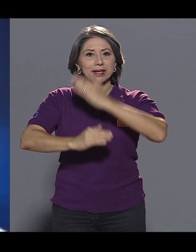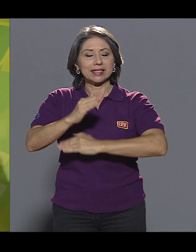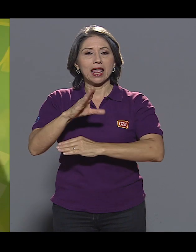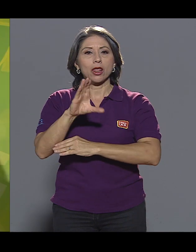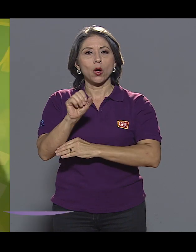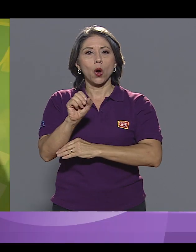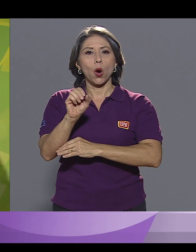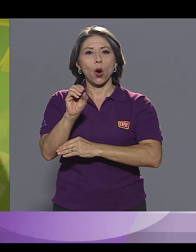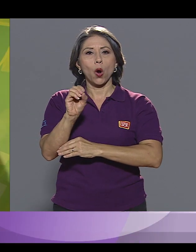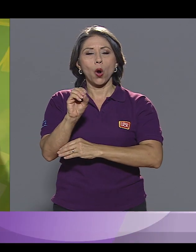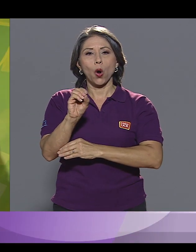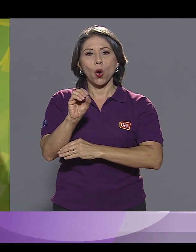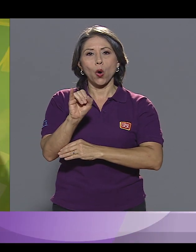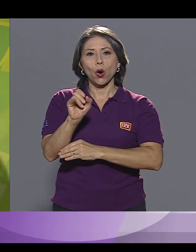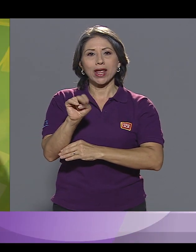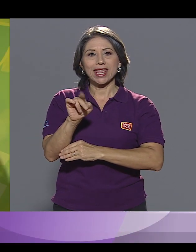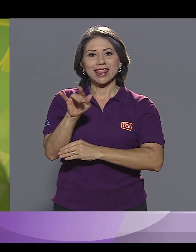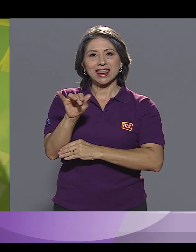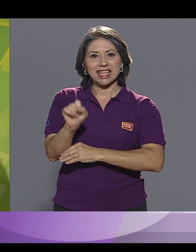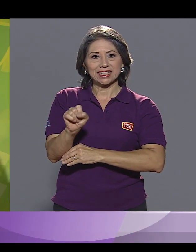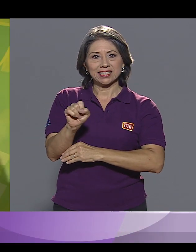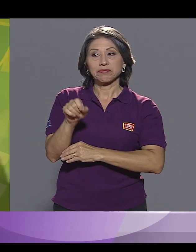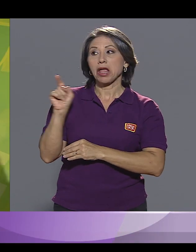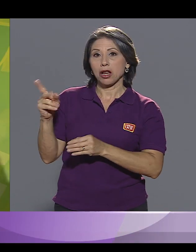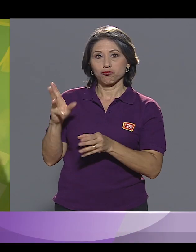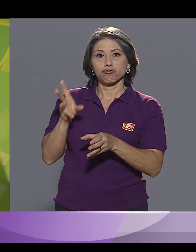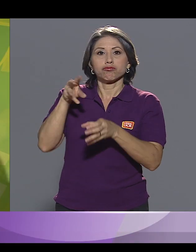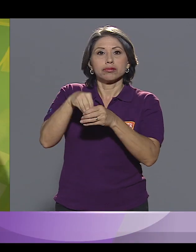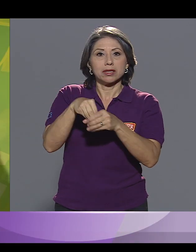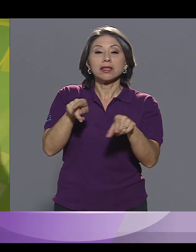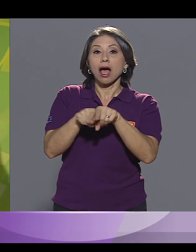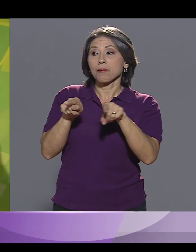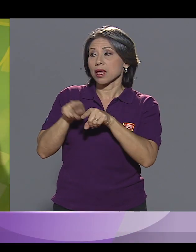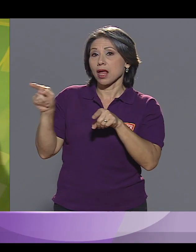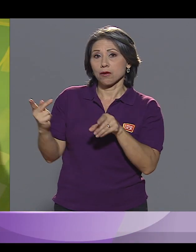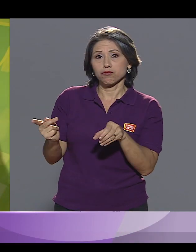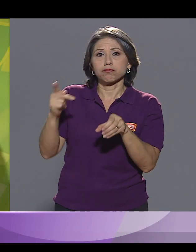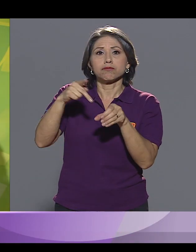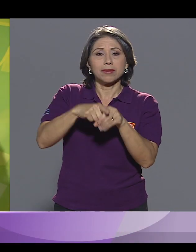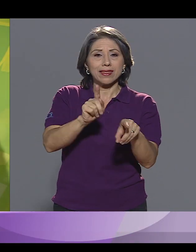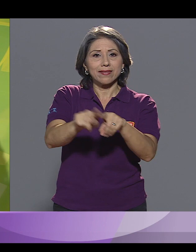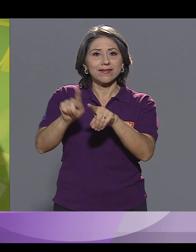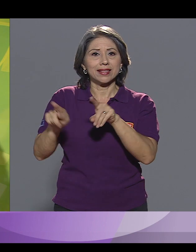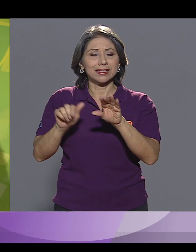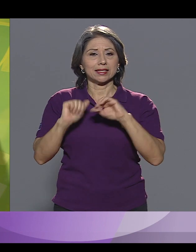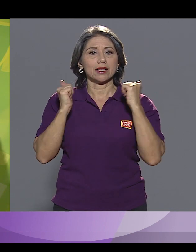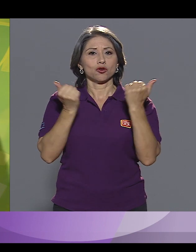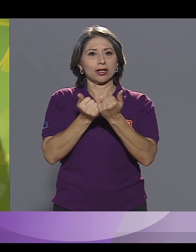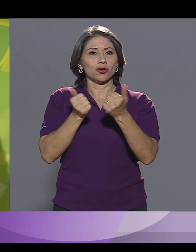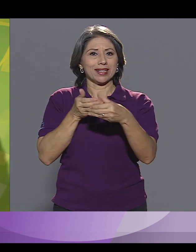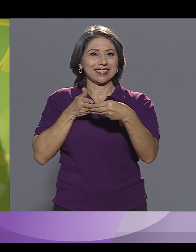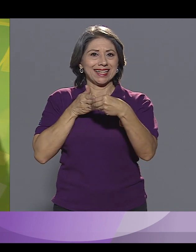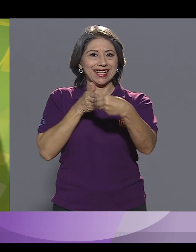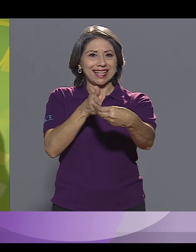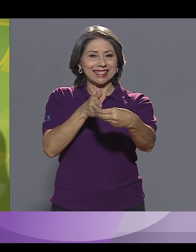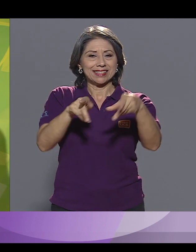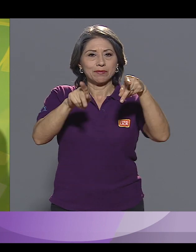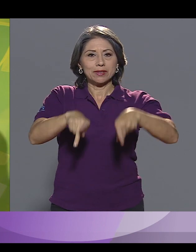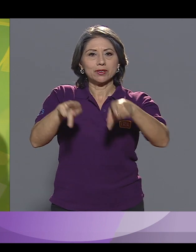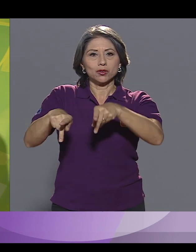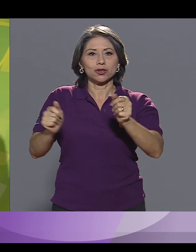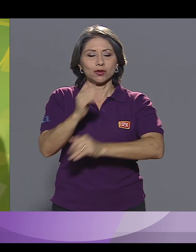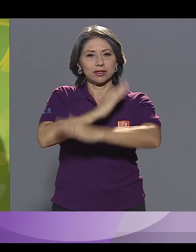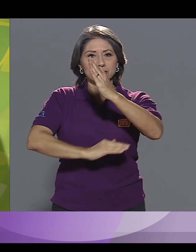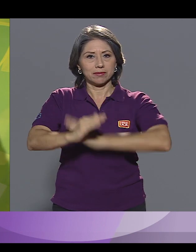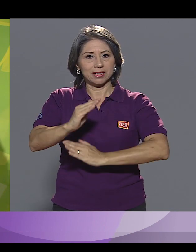Discapacidad, COINDIS, y que también parte de varias asociaciones, líder de varias asociaciones de personas